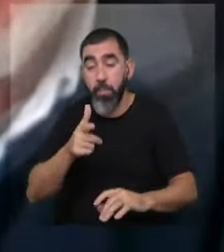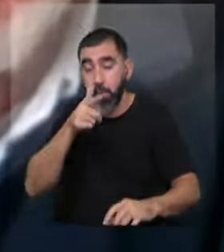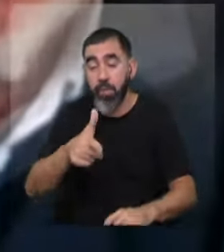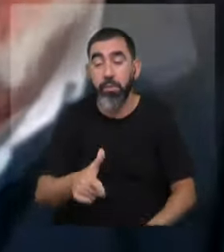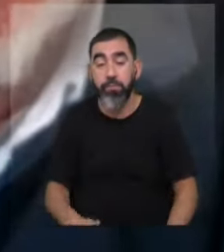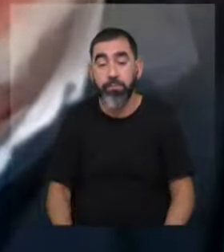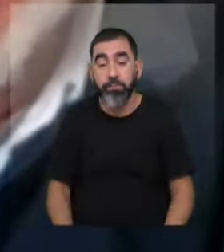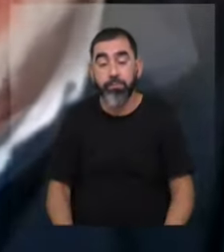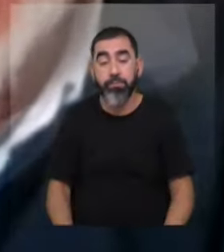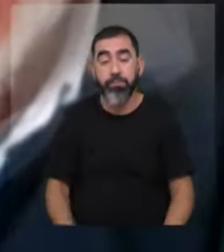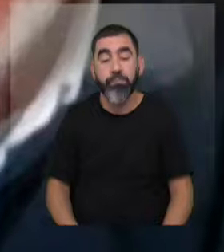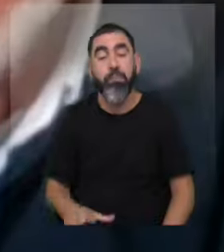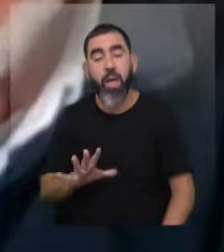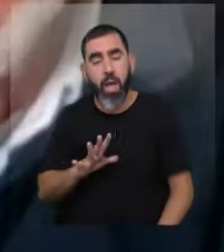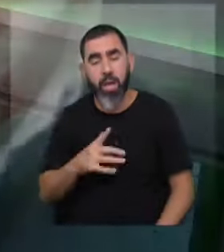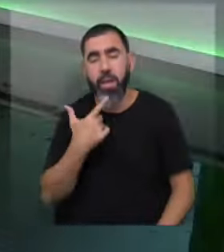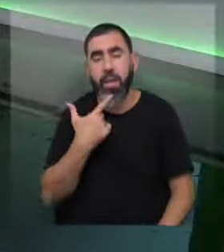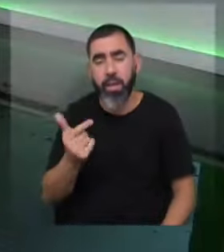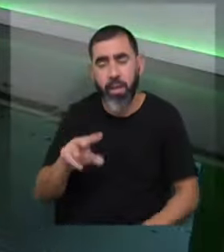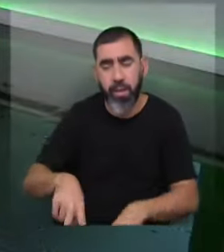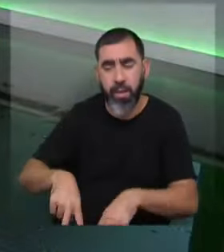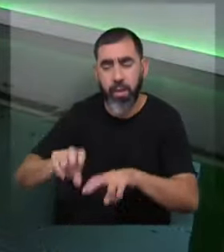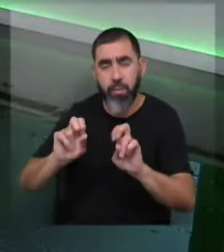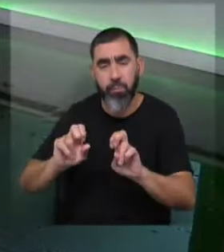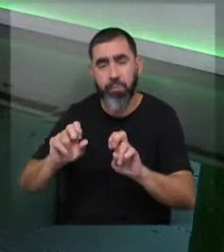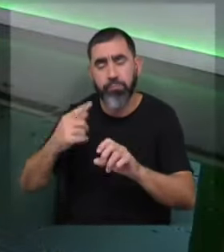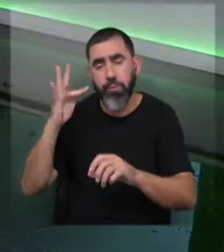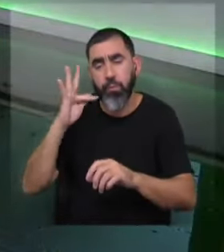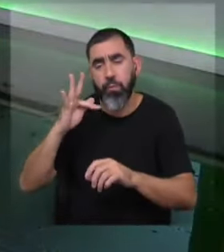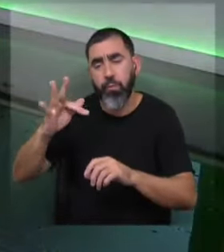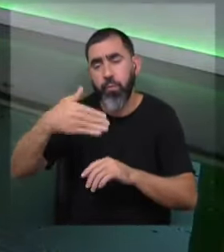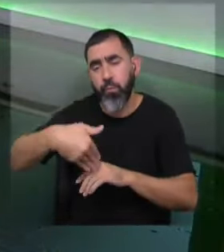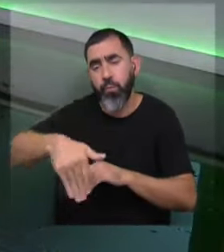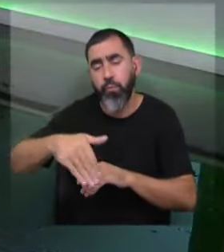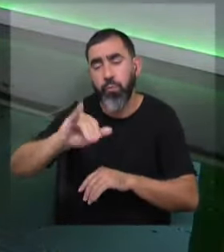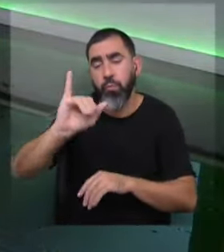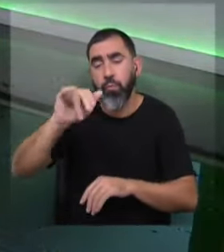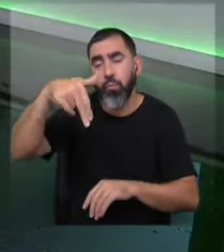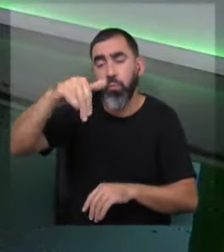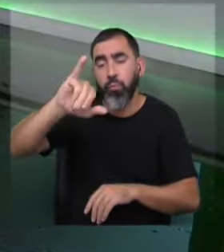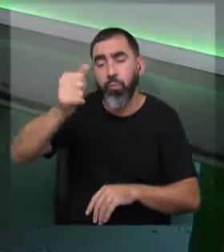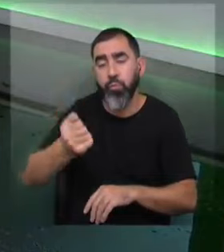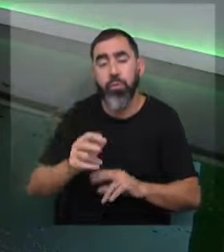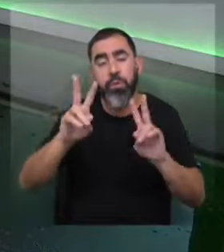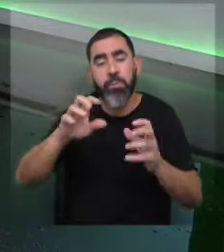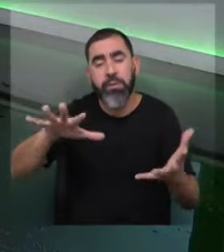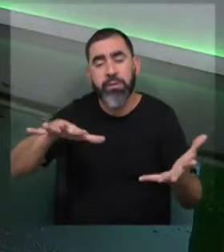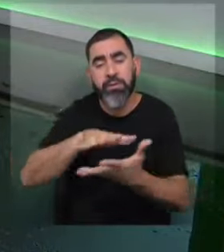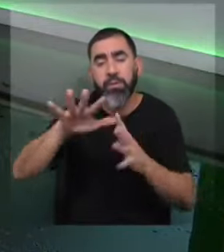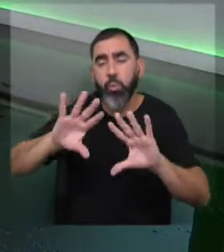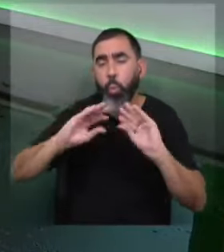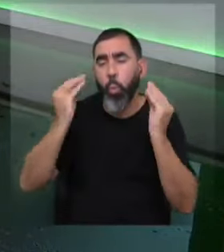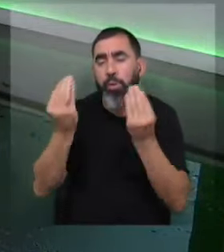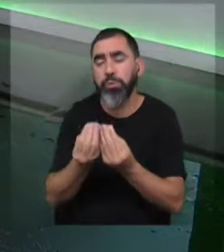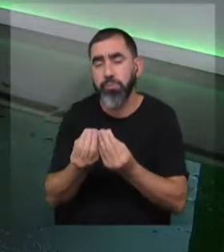directamente. Bien. Hay un gran ejemplo de investigación a largo plazo en INEA que tiene que ver con esta situación global de decir,